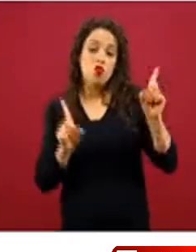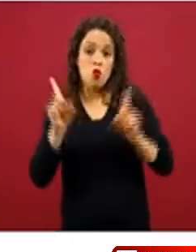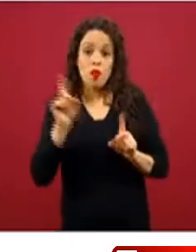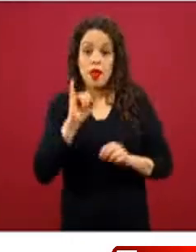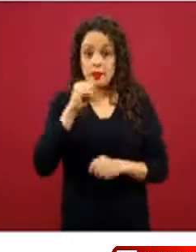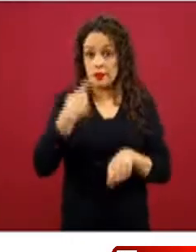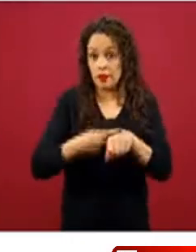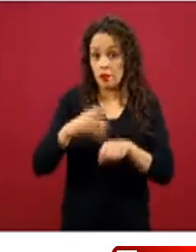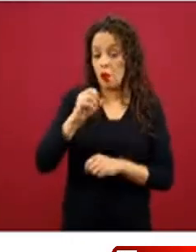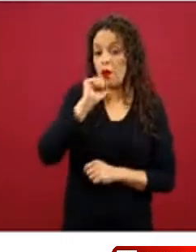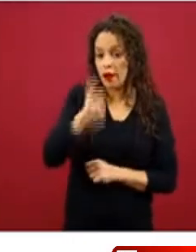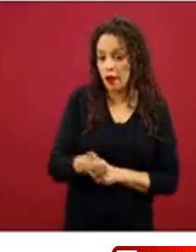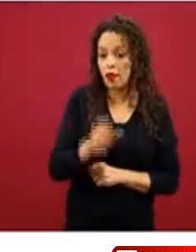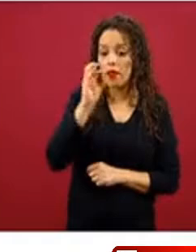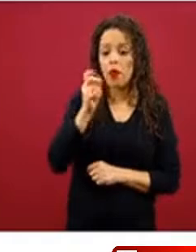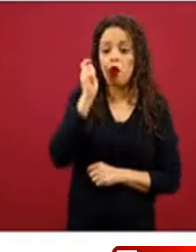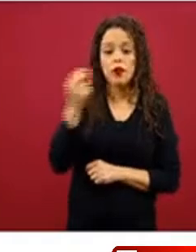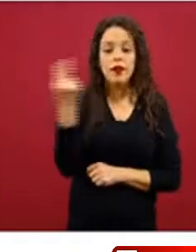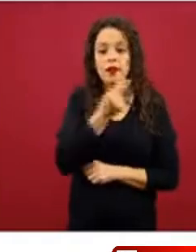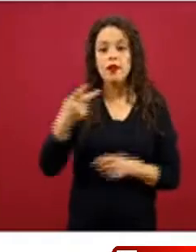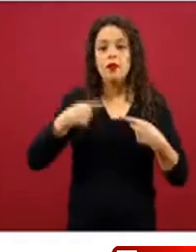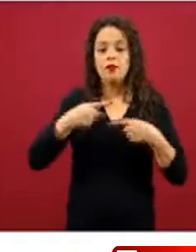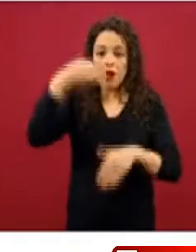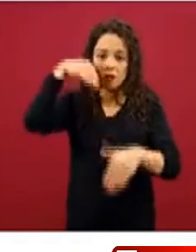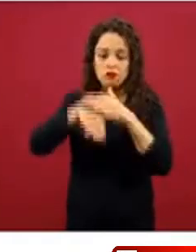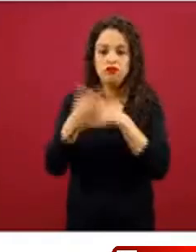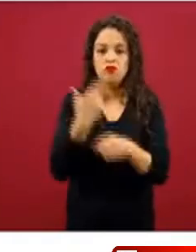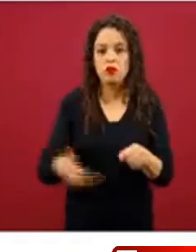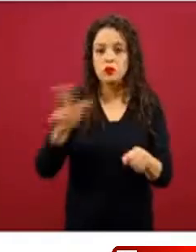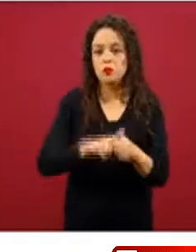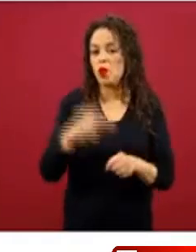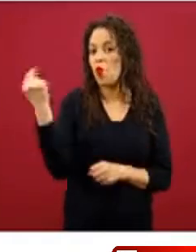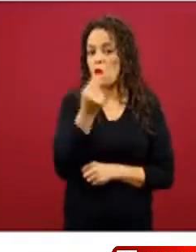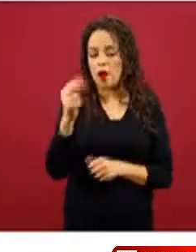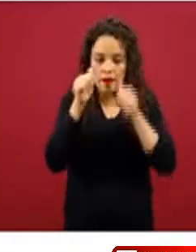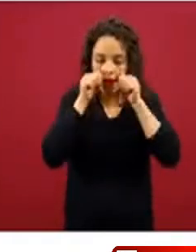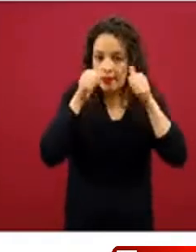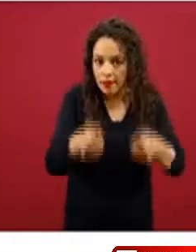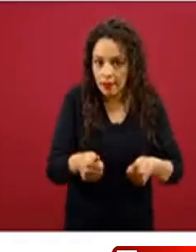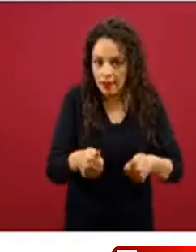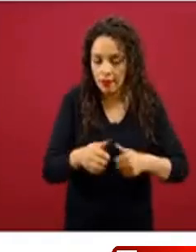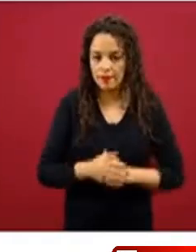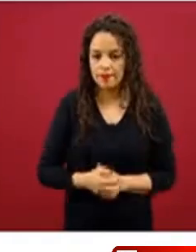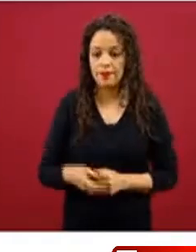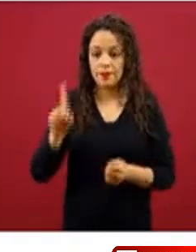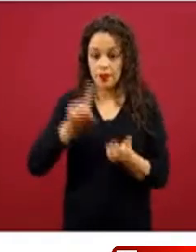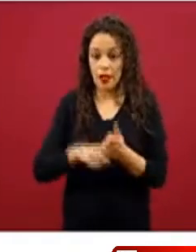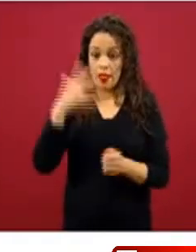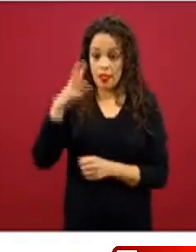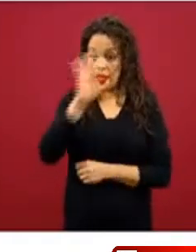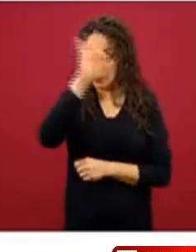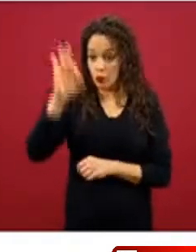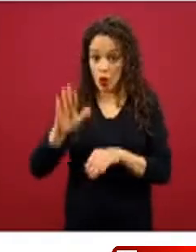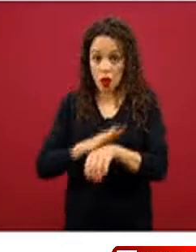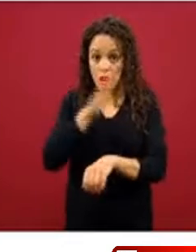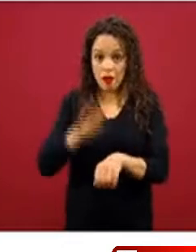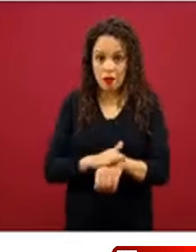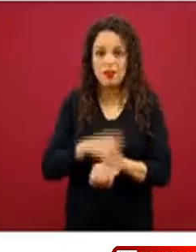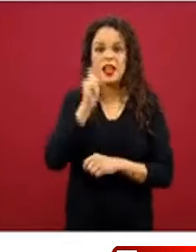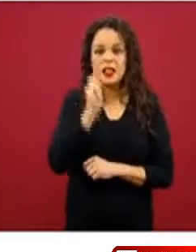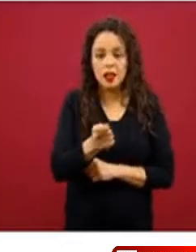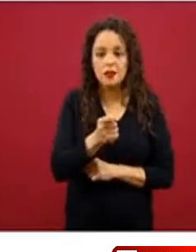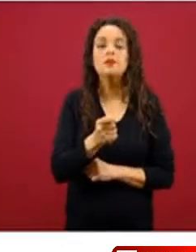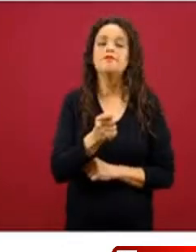y la tendencia de personas que han requerido hospitalización. Y al final, el 10% de la calificación está dada por